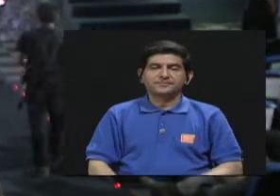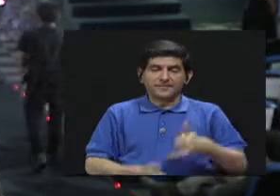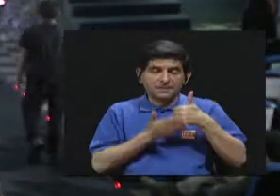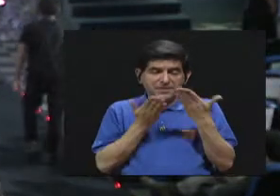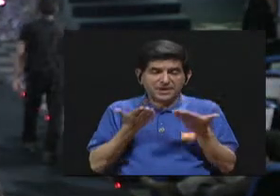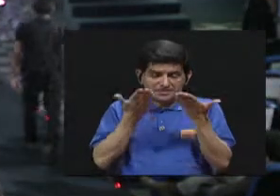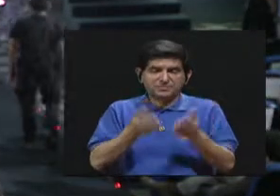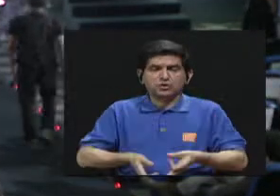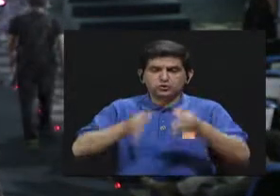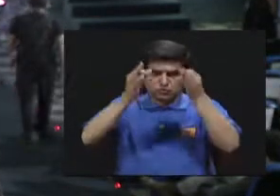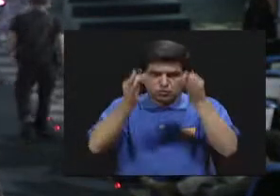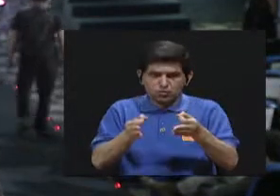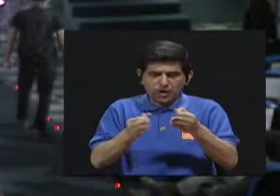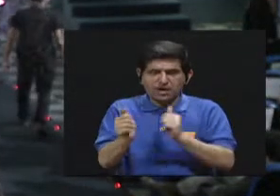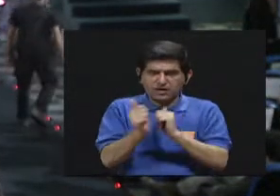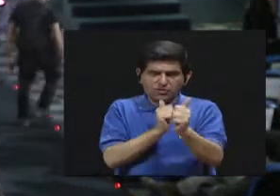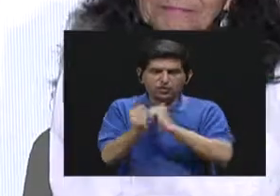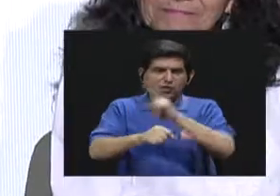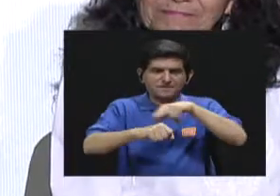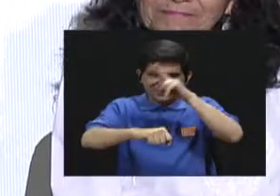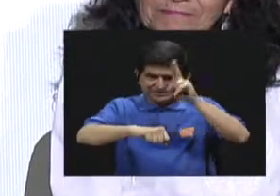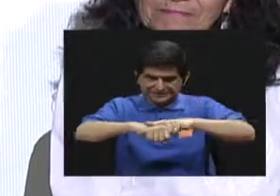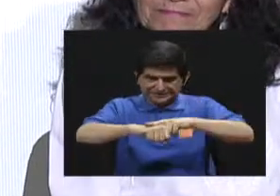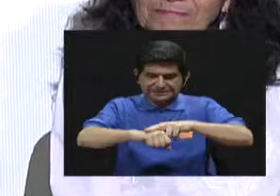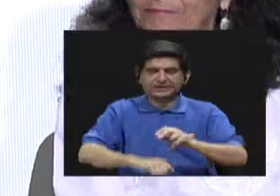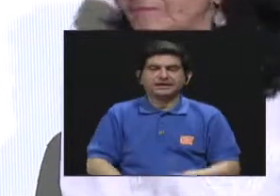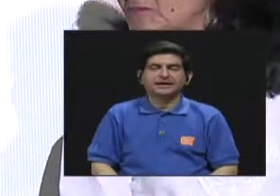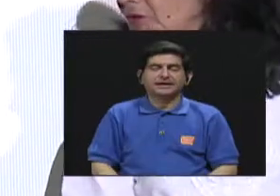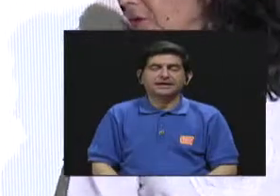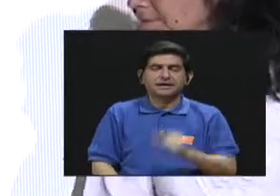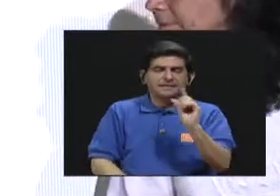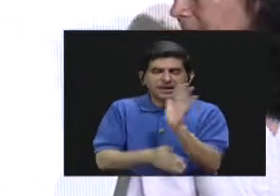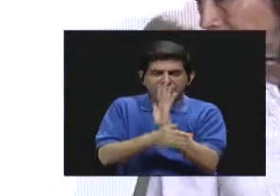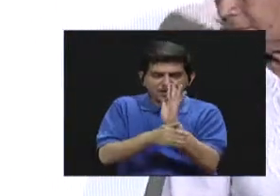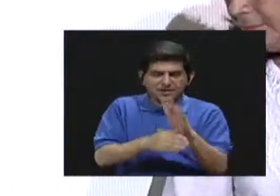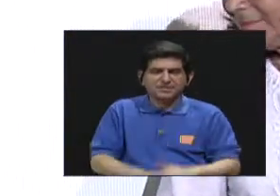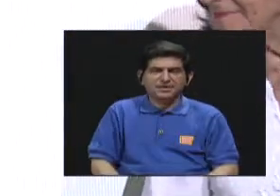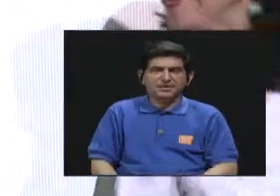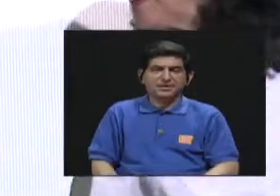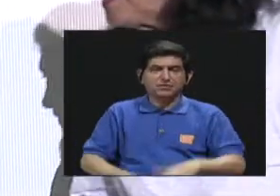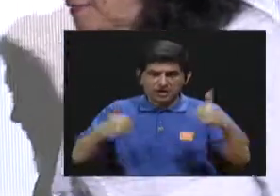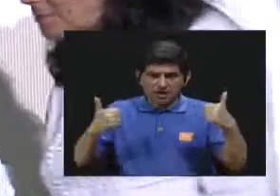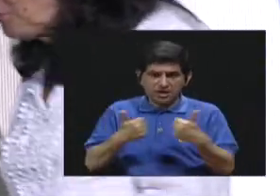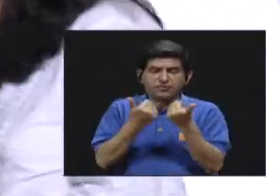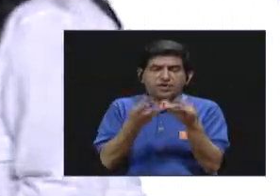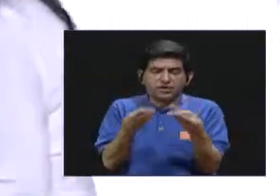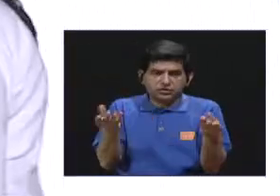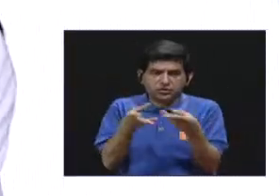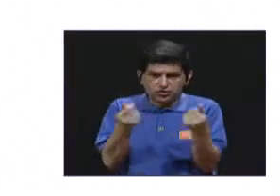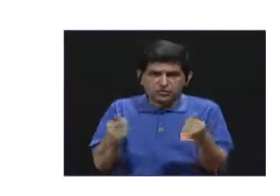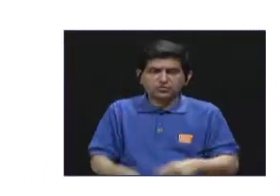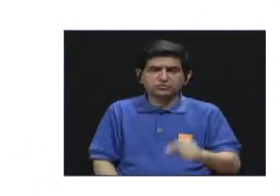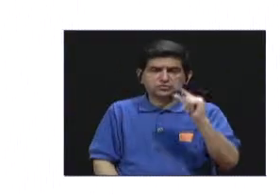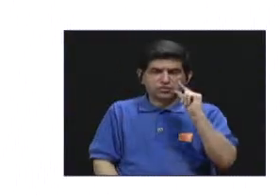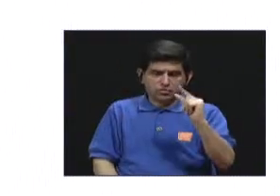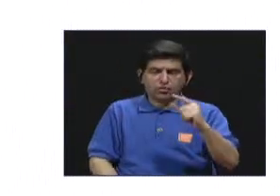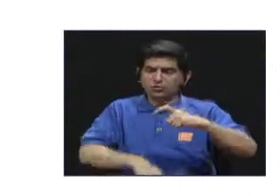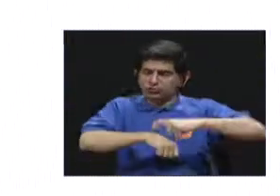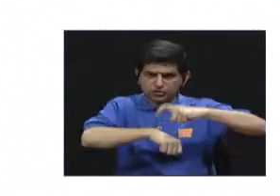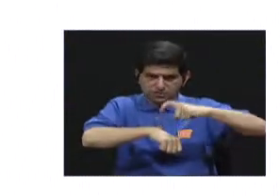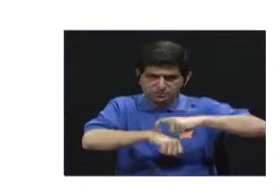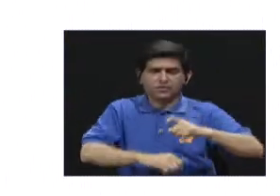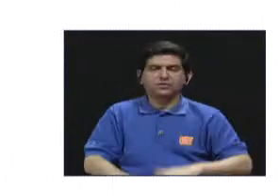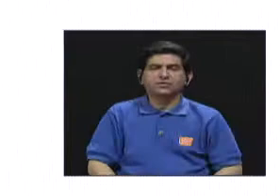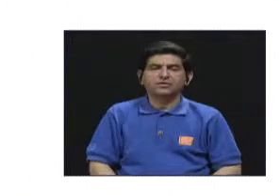Premios que otorga el jurado de la competencia nacional, cortometraje y reto de producción cortos de